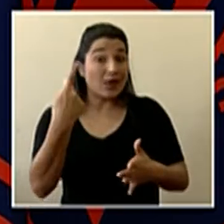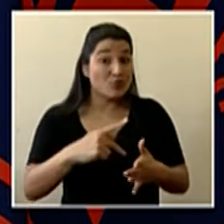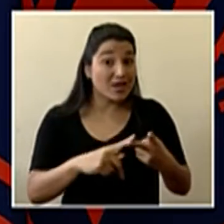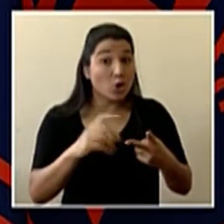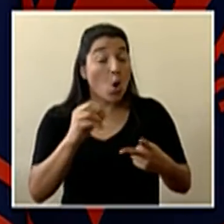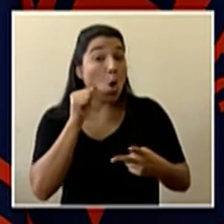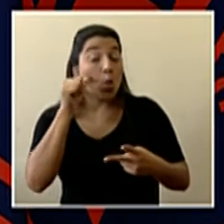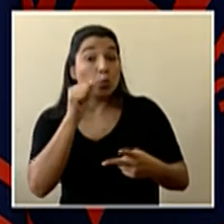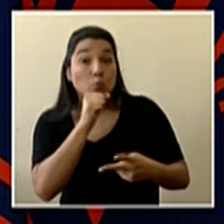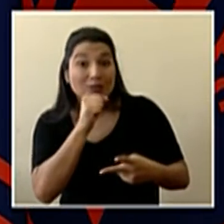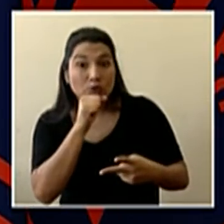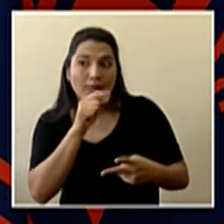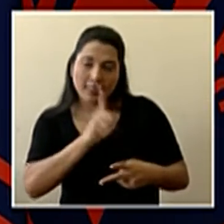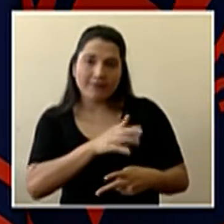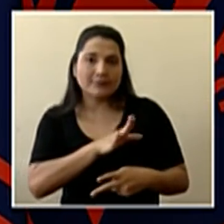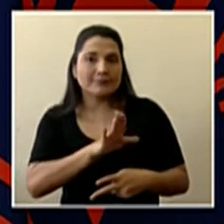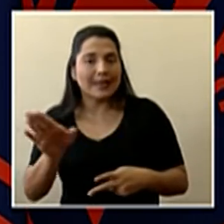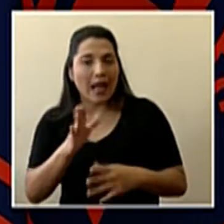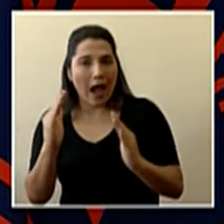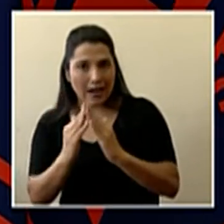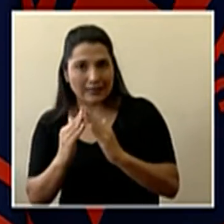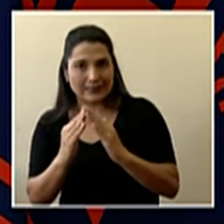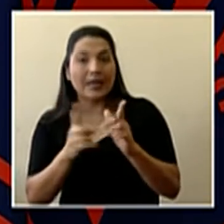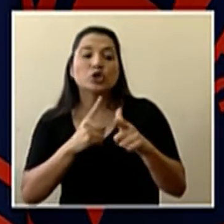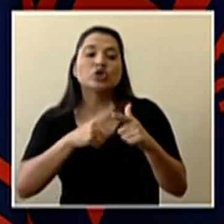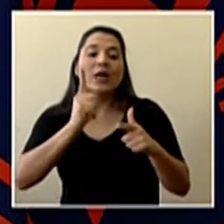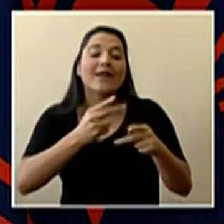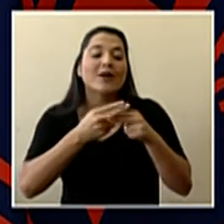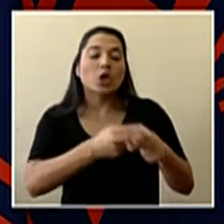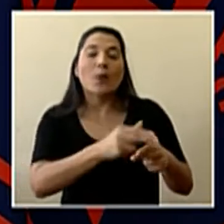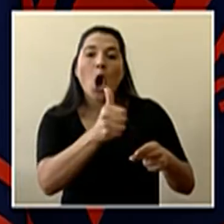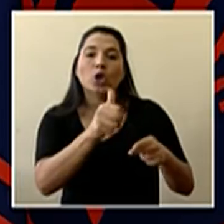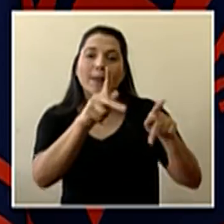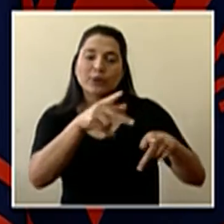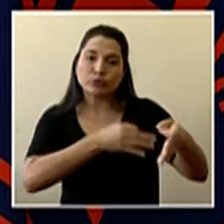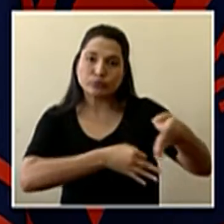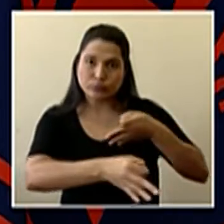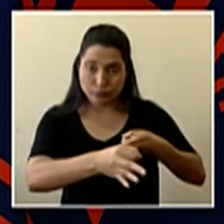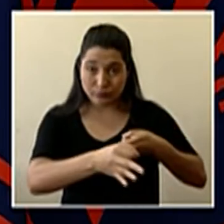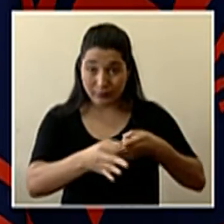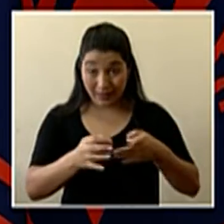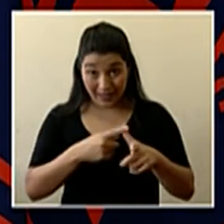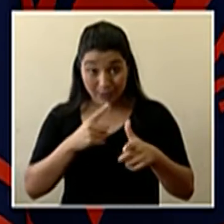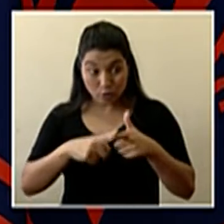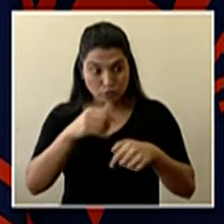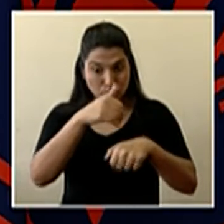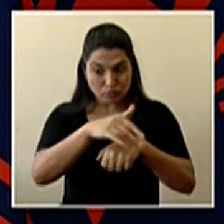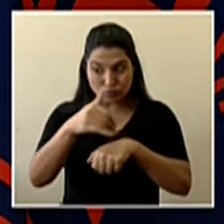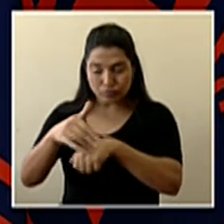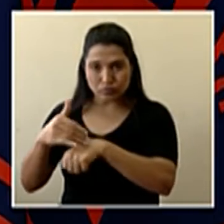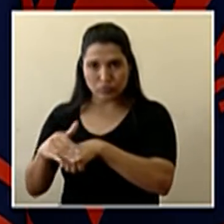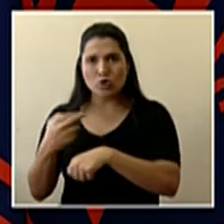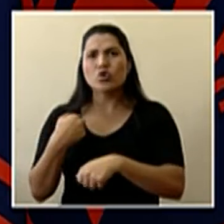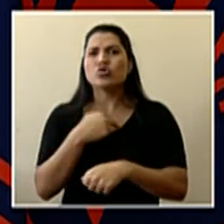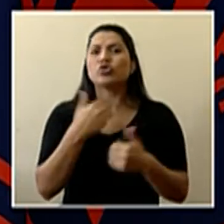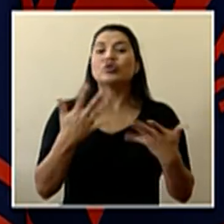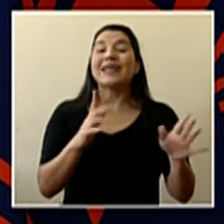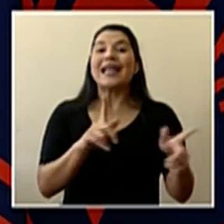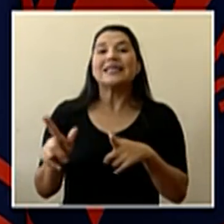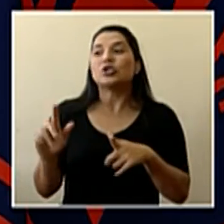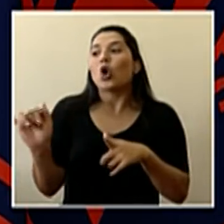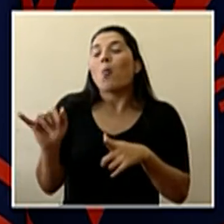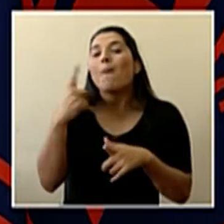en EVAIS que se está reforzando, personal en hospitales periféricos y hospitales regionales que se están reforzando. Hay que verlo así. Nosotros nos estamos preparando para un